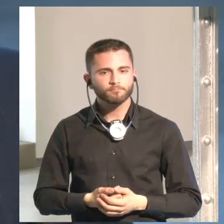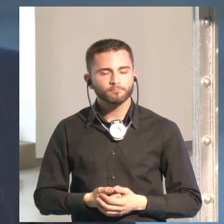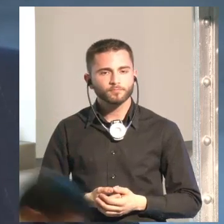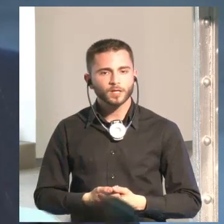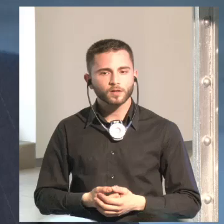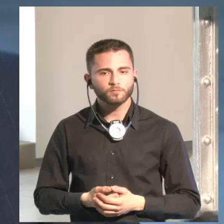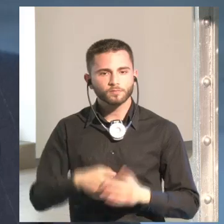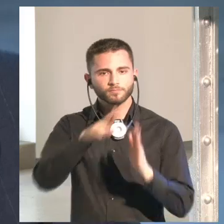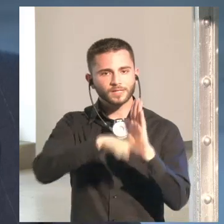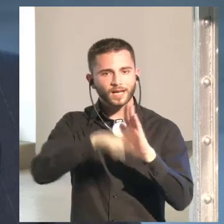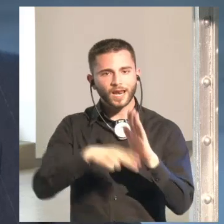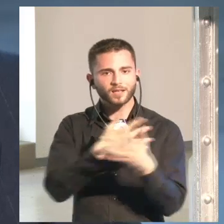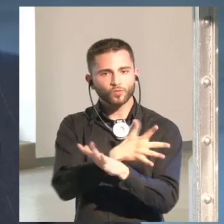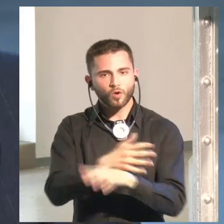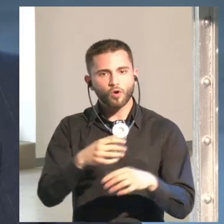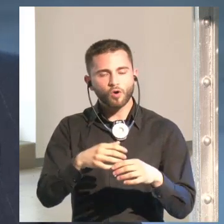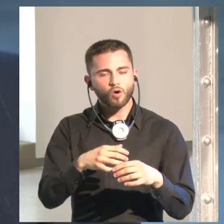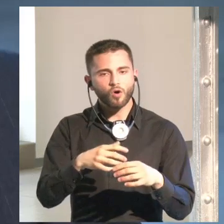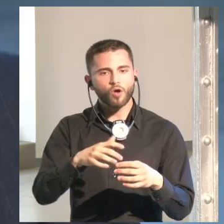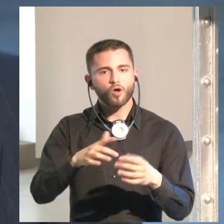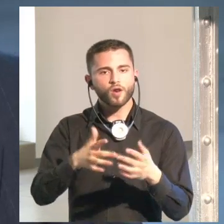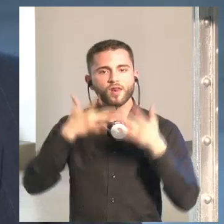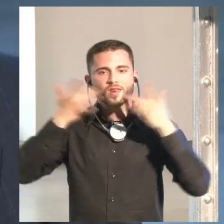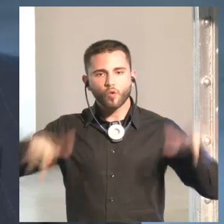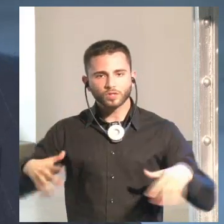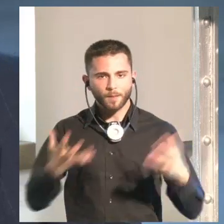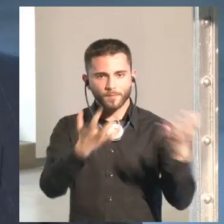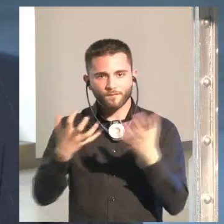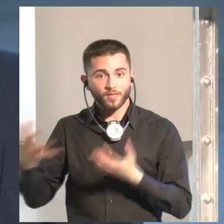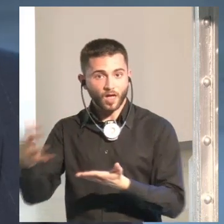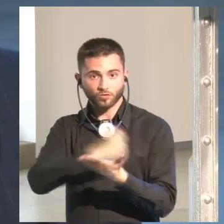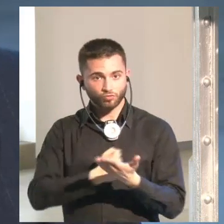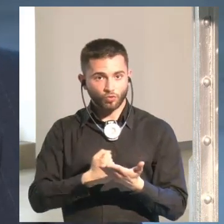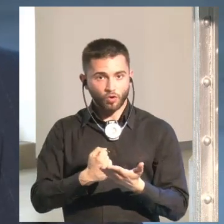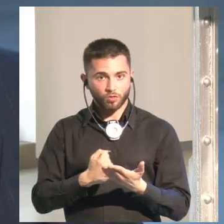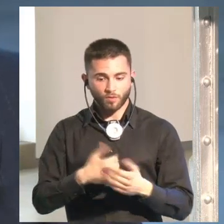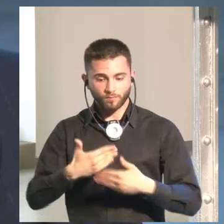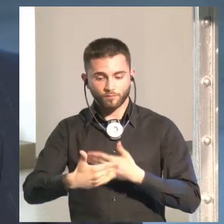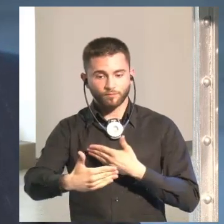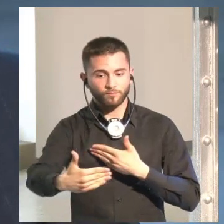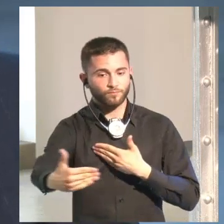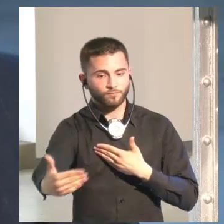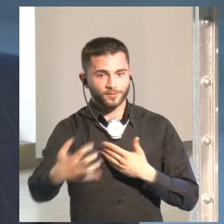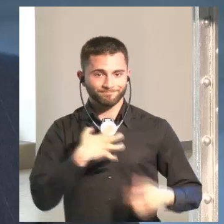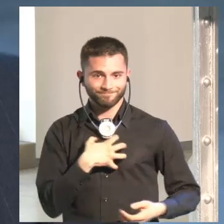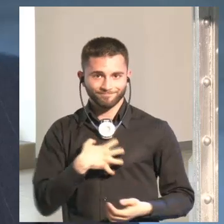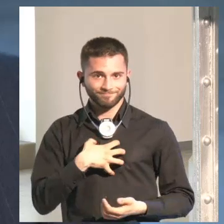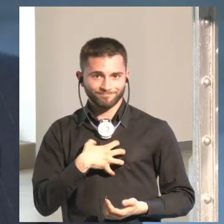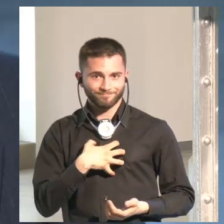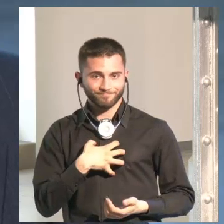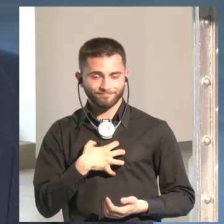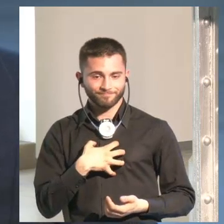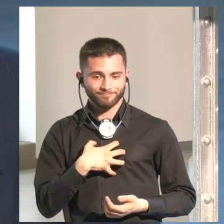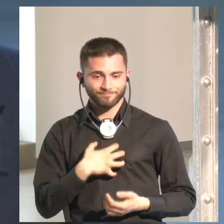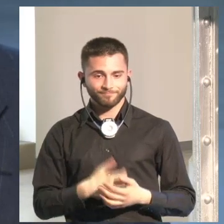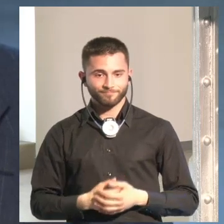neutral va a beneficiar a todos, que es insostenible a largo plazo tener